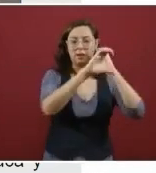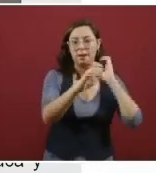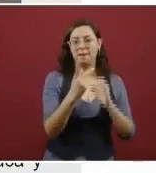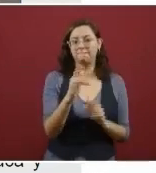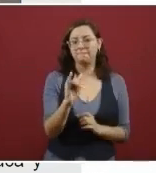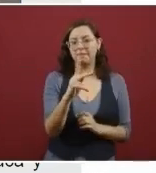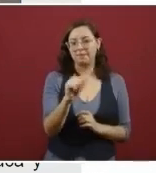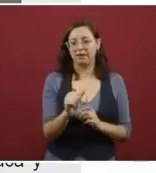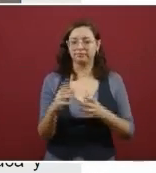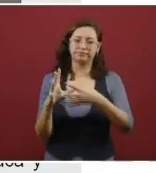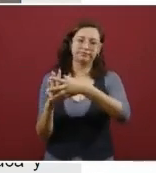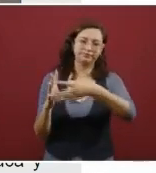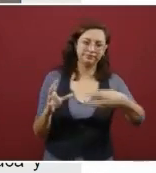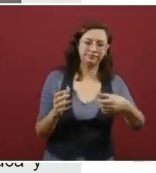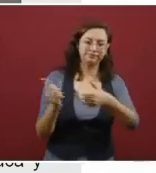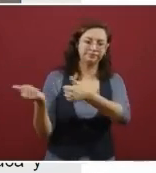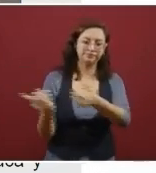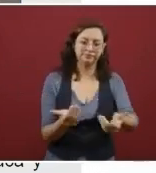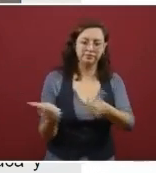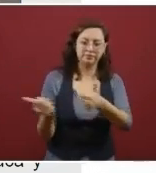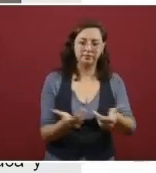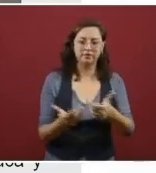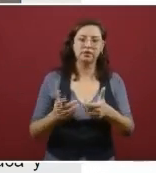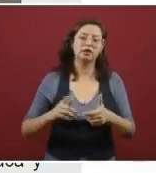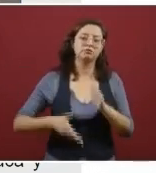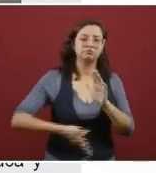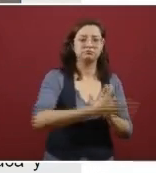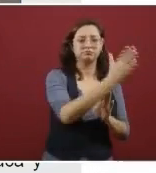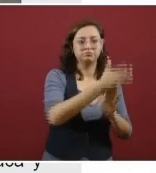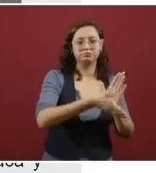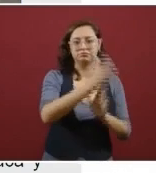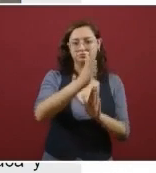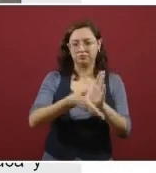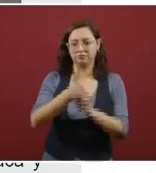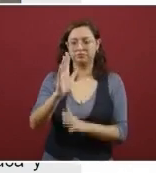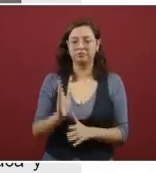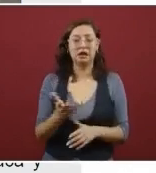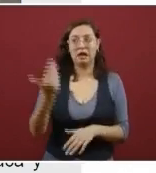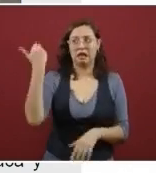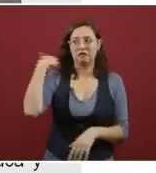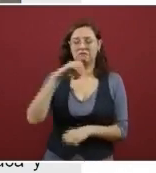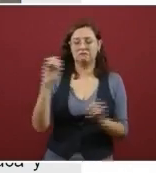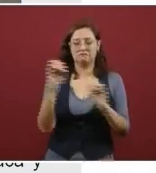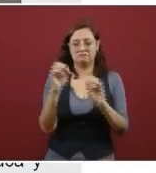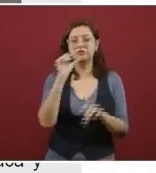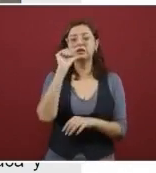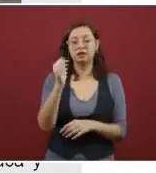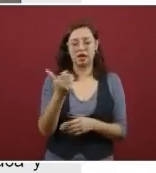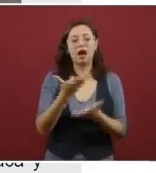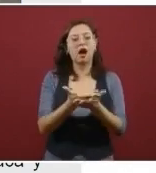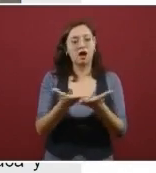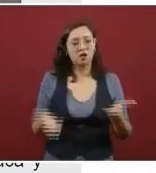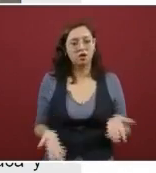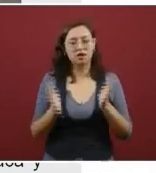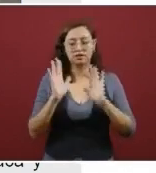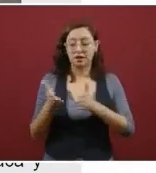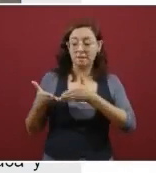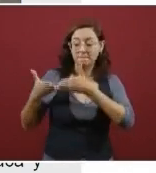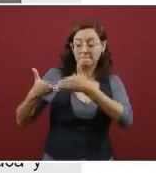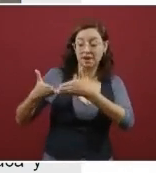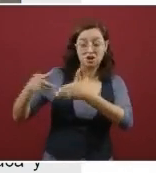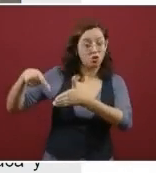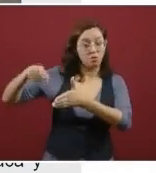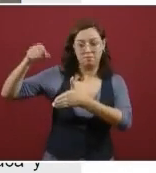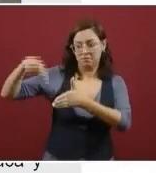día de hoy, hemos logrado trasvasar de barco a pipa directamente